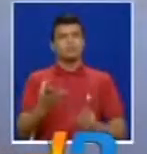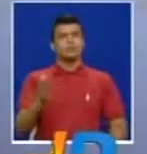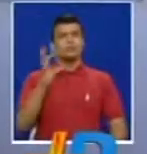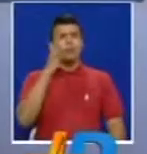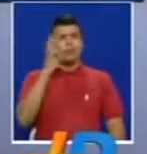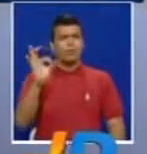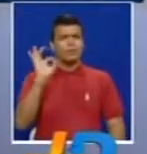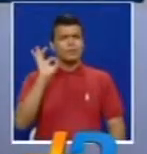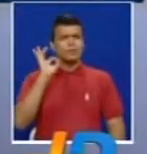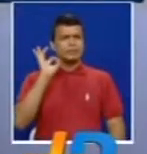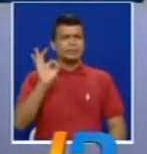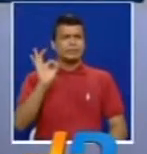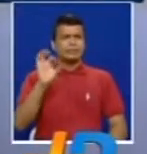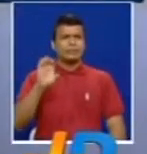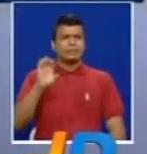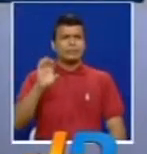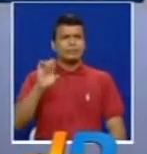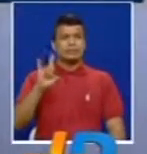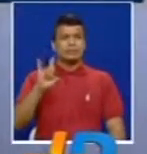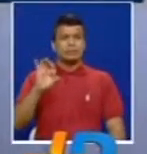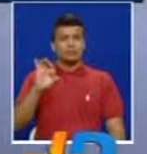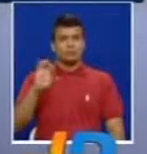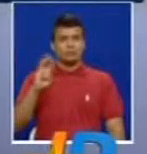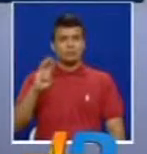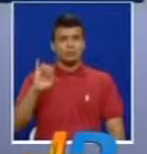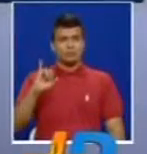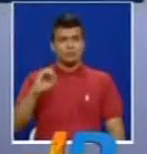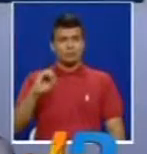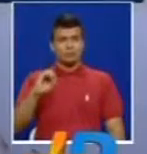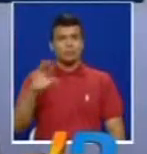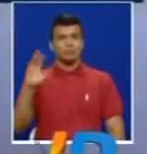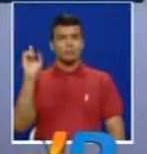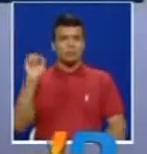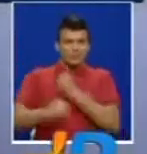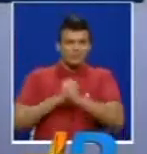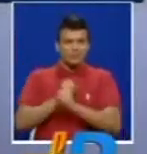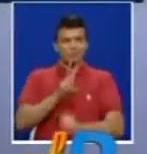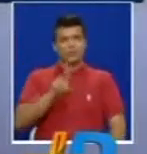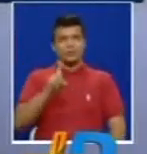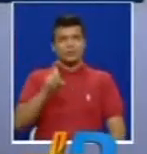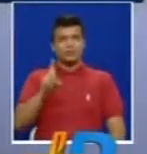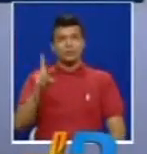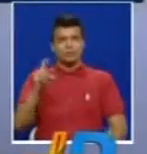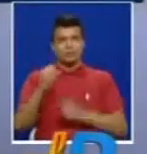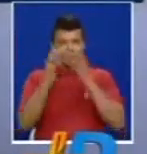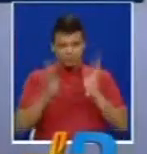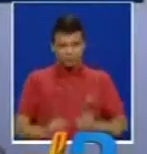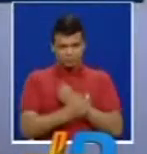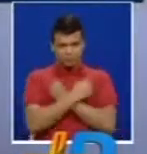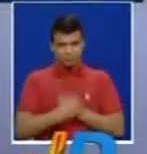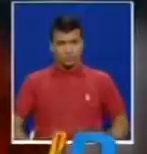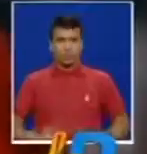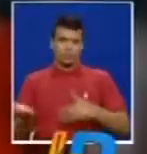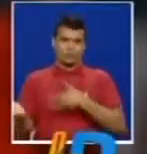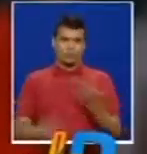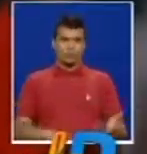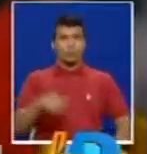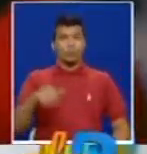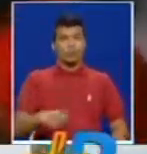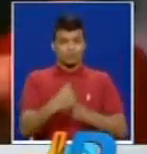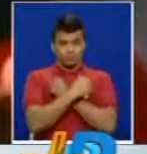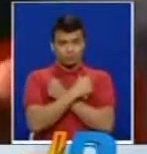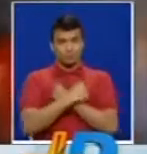fútbol, Eusebio, a sus 71 años, el jugador más importante en la historia de Portugal, falleció. Vamos a la crónica. Hoy murió